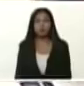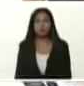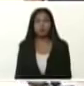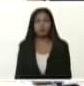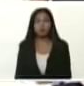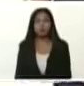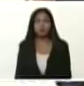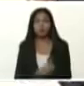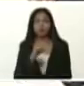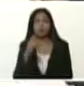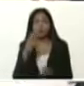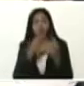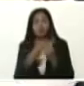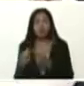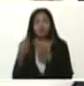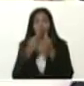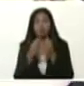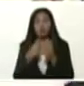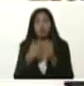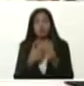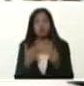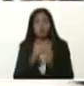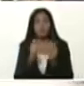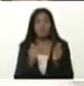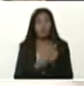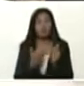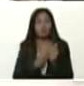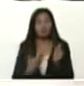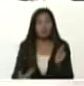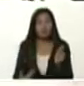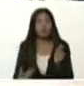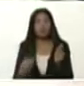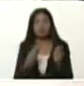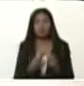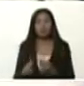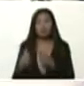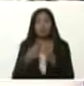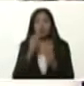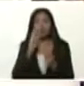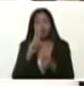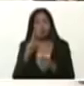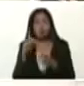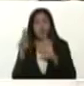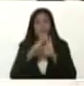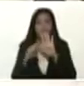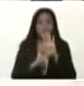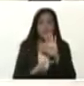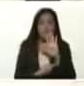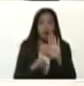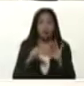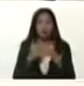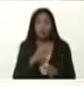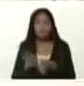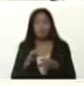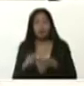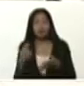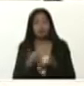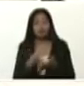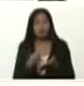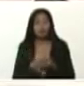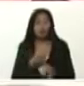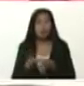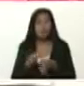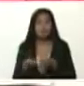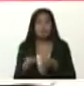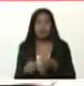Eso en cuanto a la economía. Yo quisiera que nuestro vicepresidente de Economía visualice estas medidas. Petro, inversión en Petro,